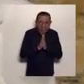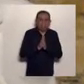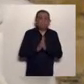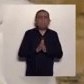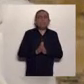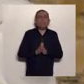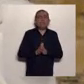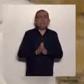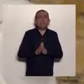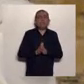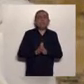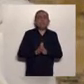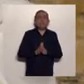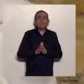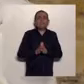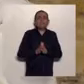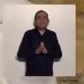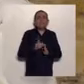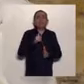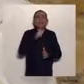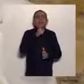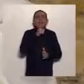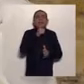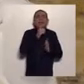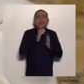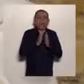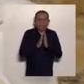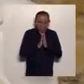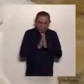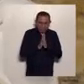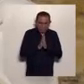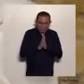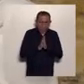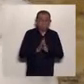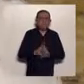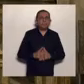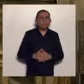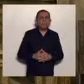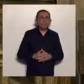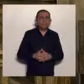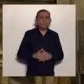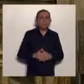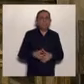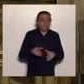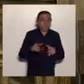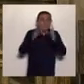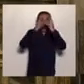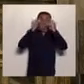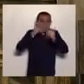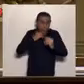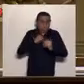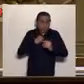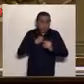siglos. Amén. Movidos por el